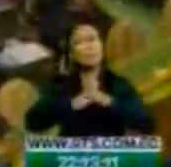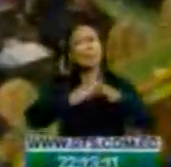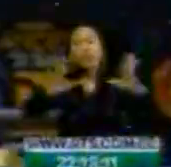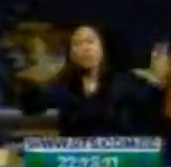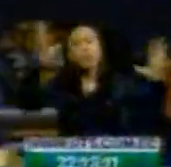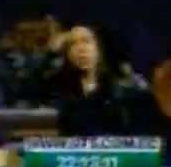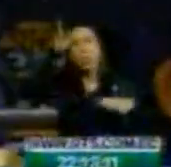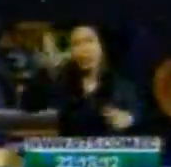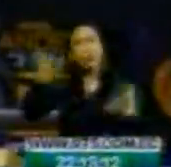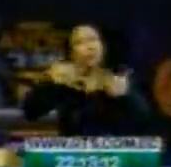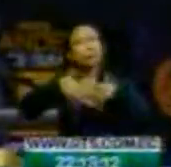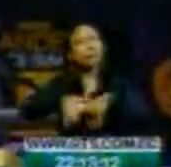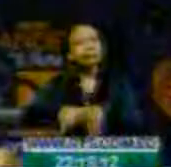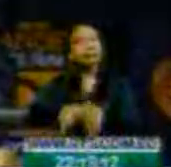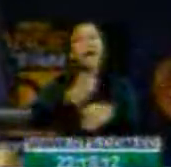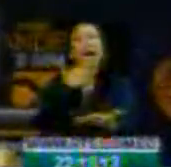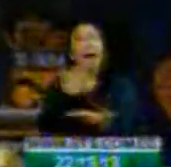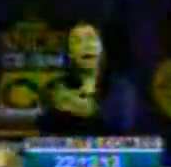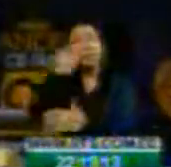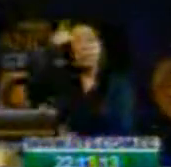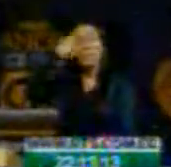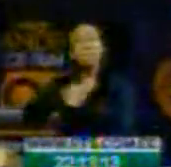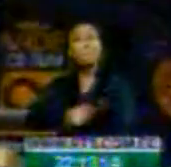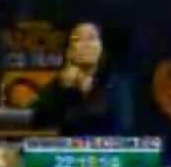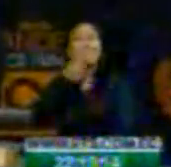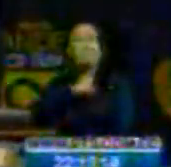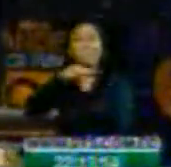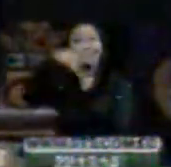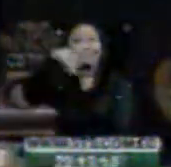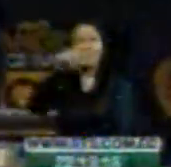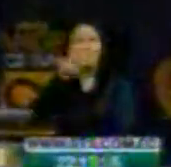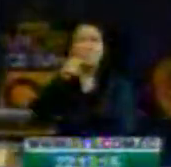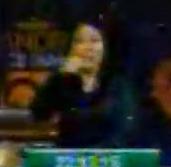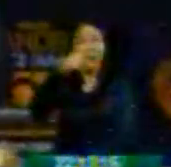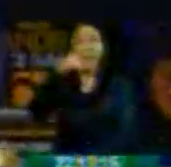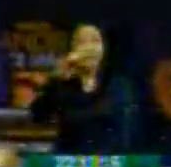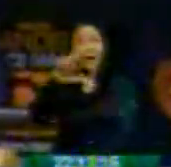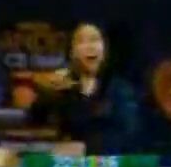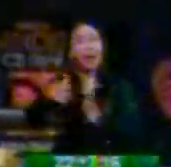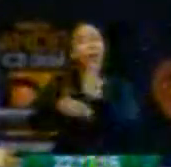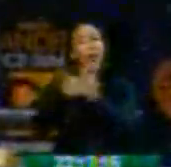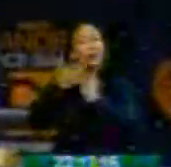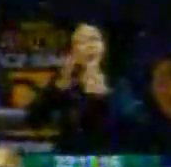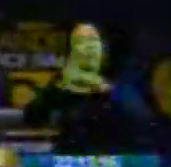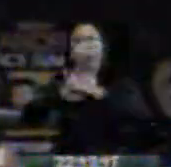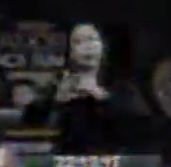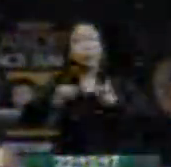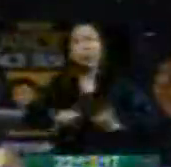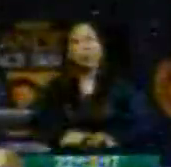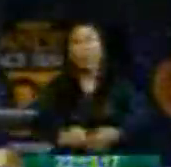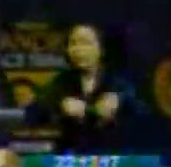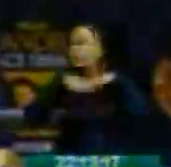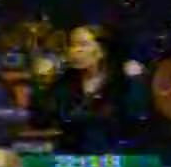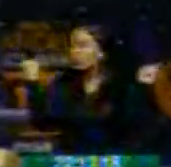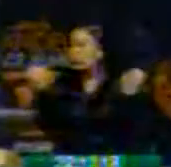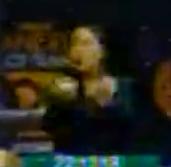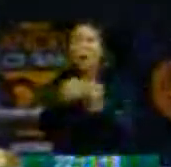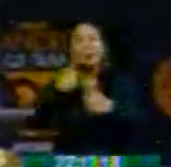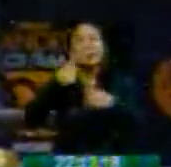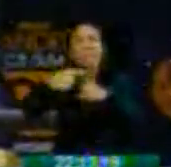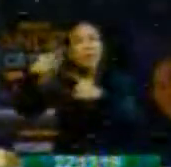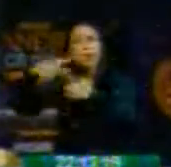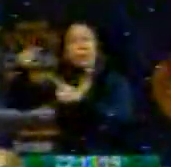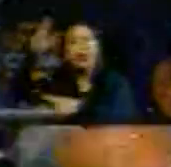multicultural. Gracias, gran Mandela, por ese legado que debemos construir y mantener. Una sociedad